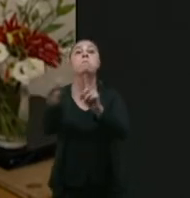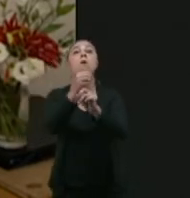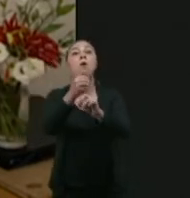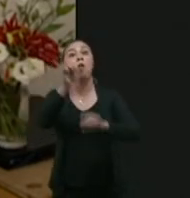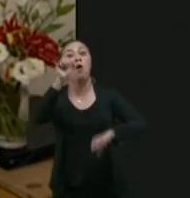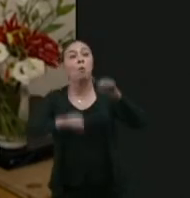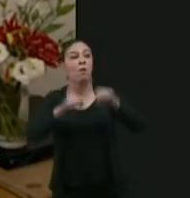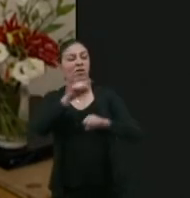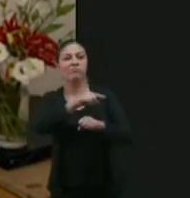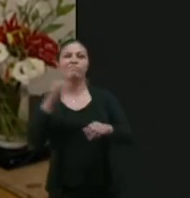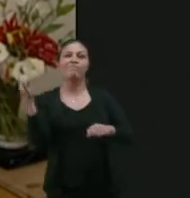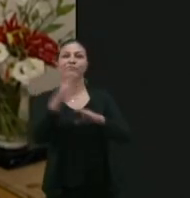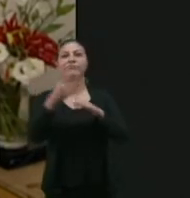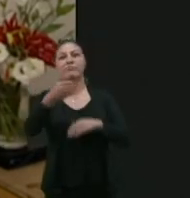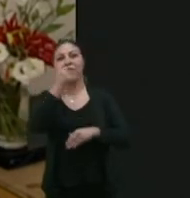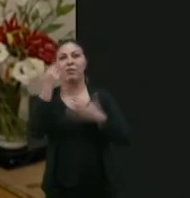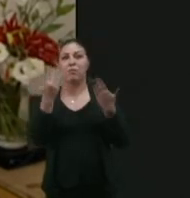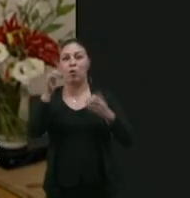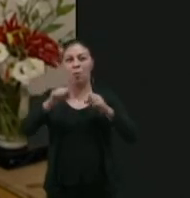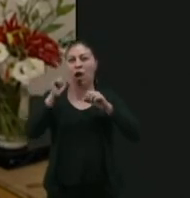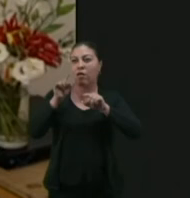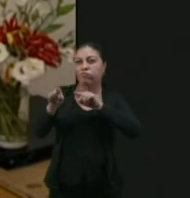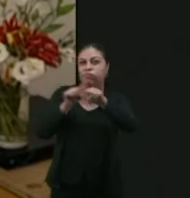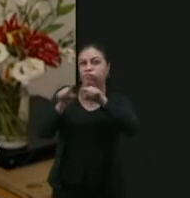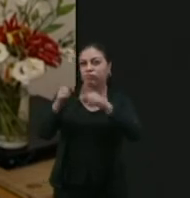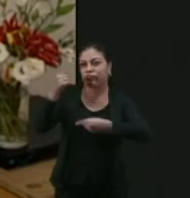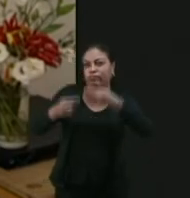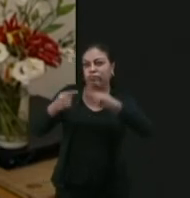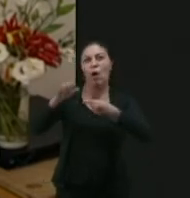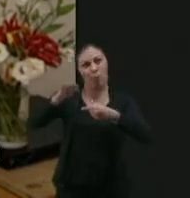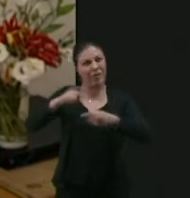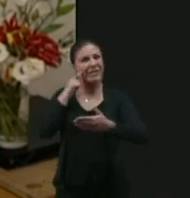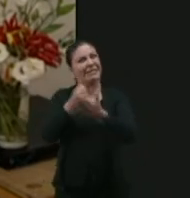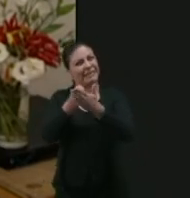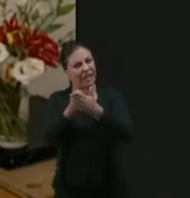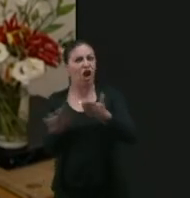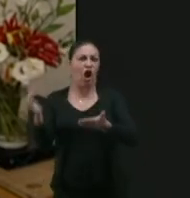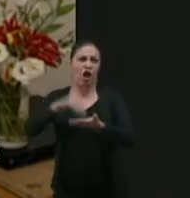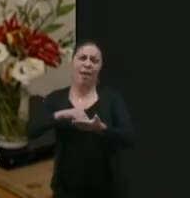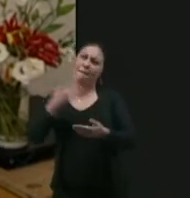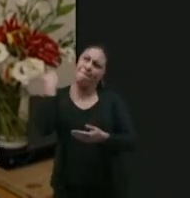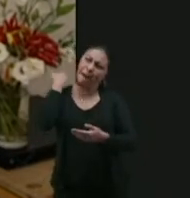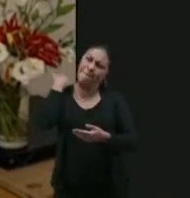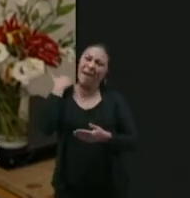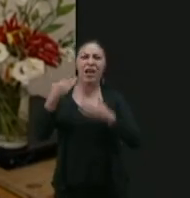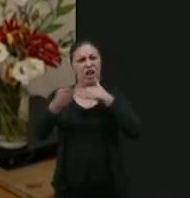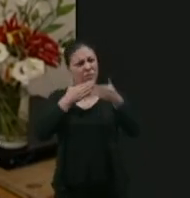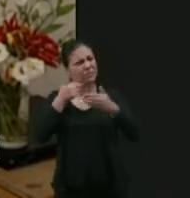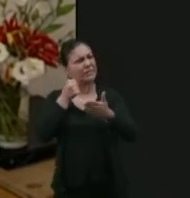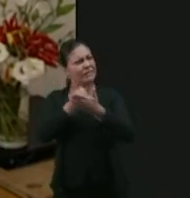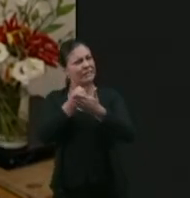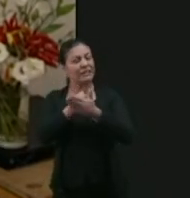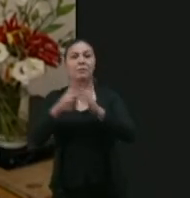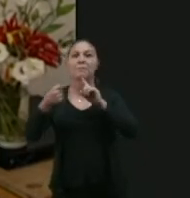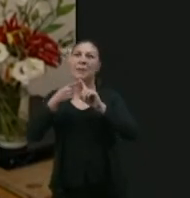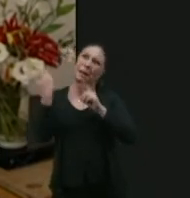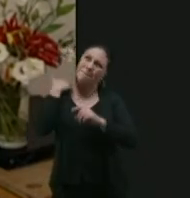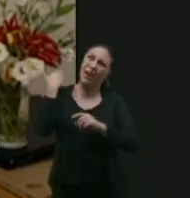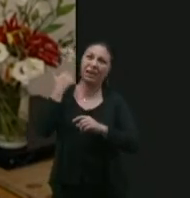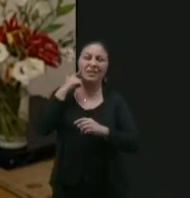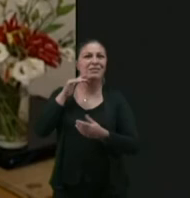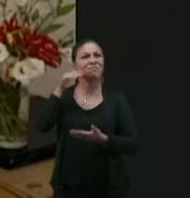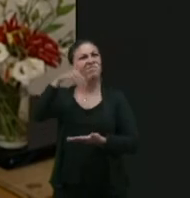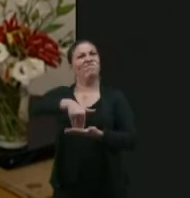que fallan, que compitan y lo intenten de nuevo. Entonces, la regulación de bancarrotas es uno.